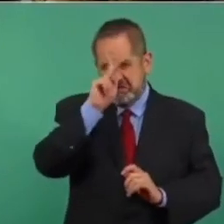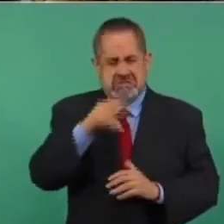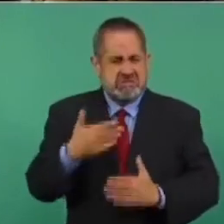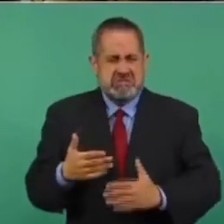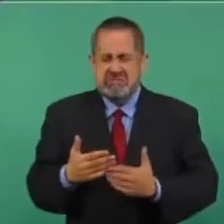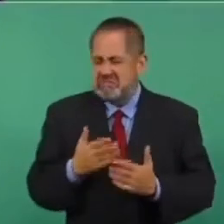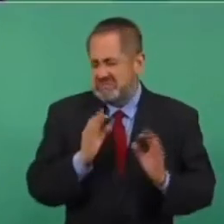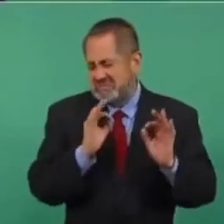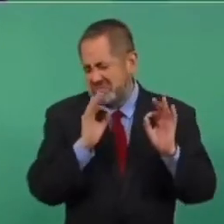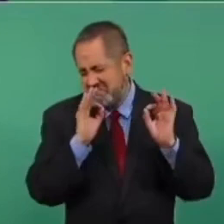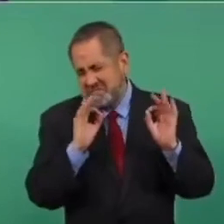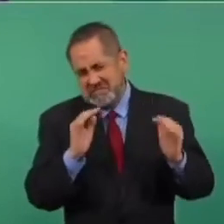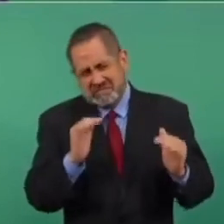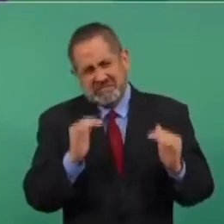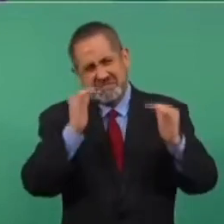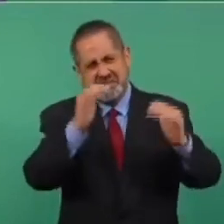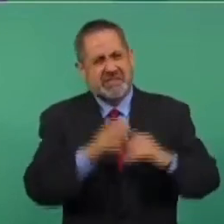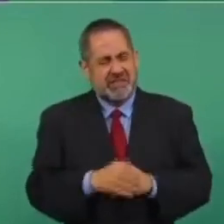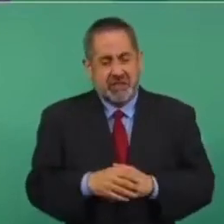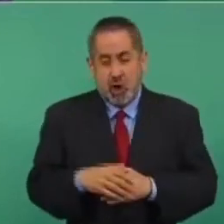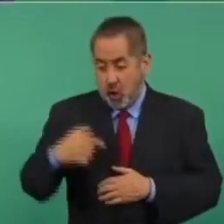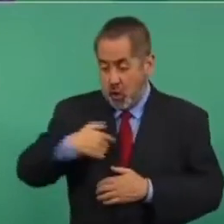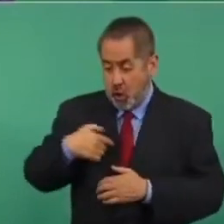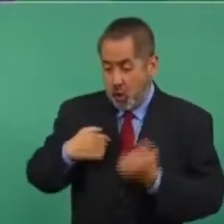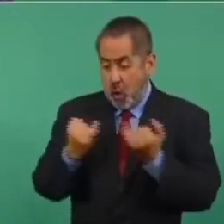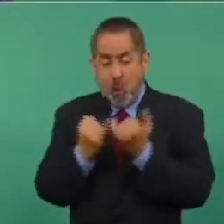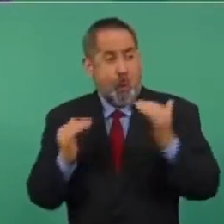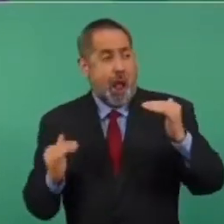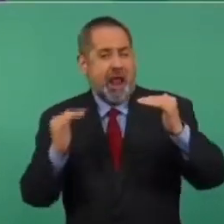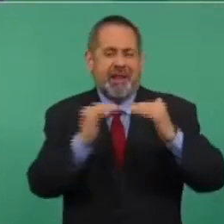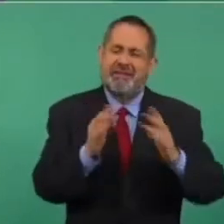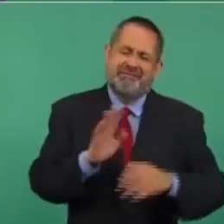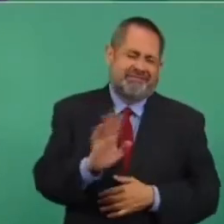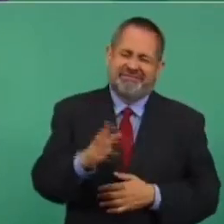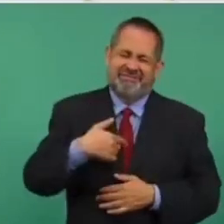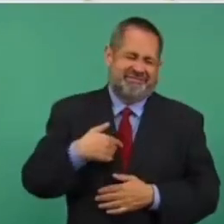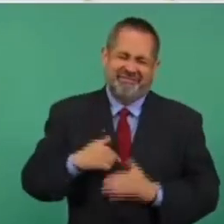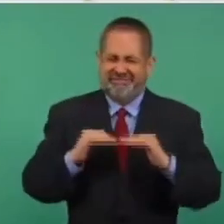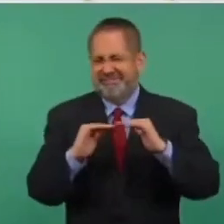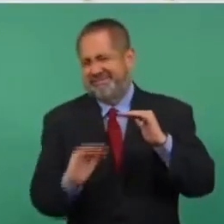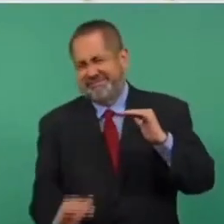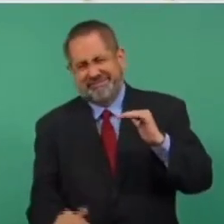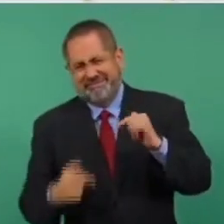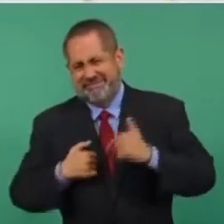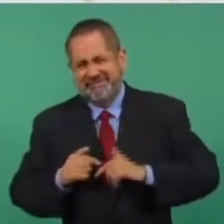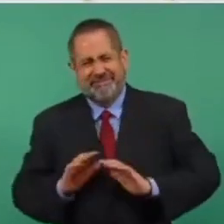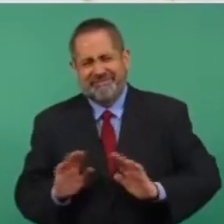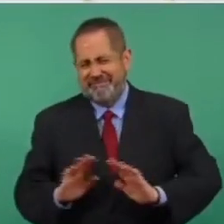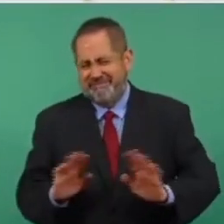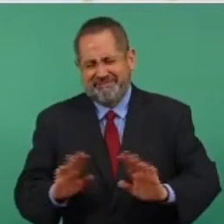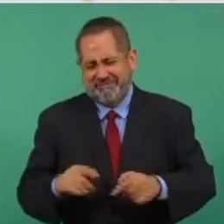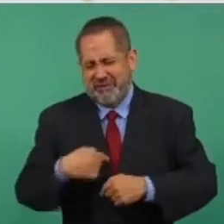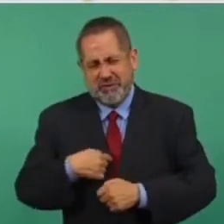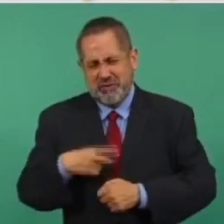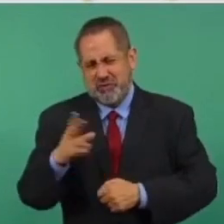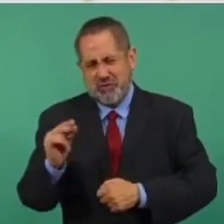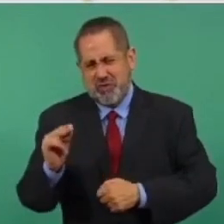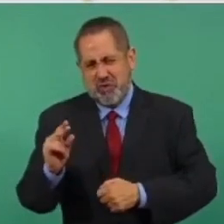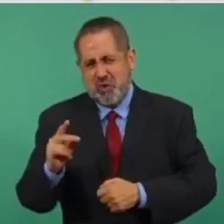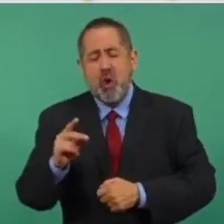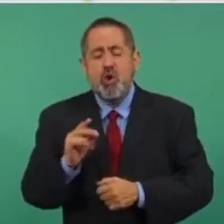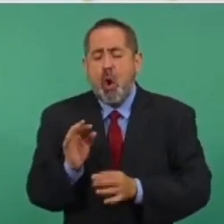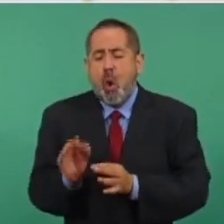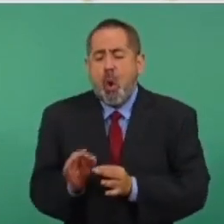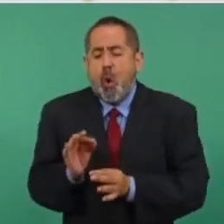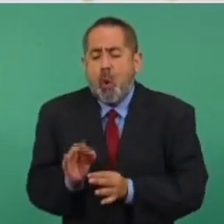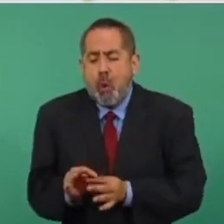Entonces no hay comparación. Yo voy a cumplir